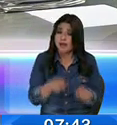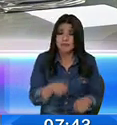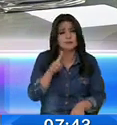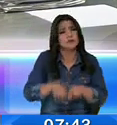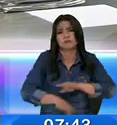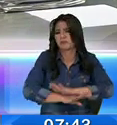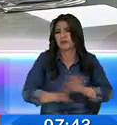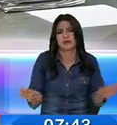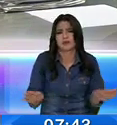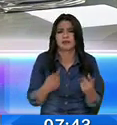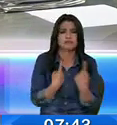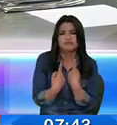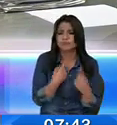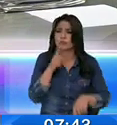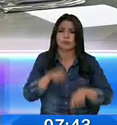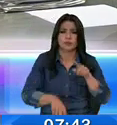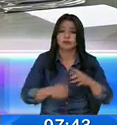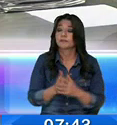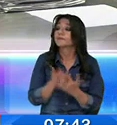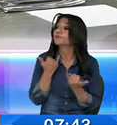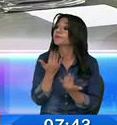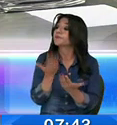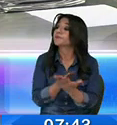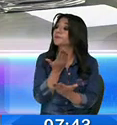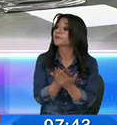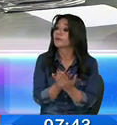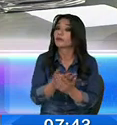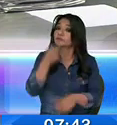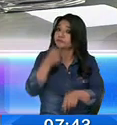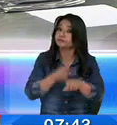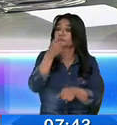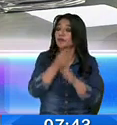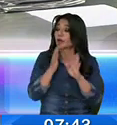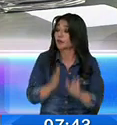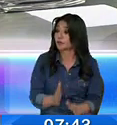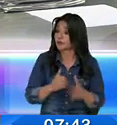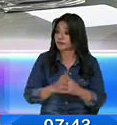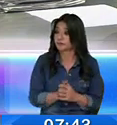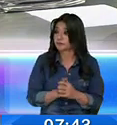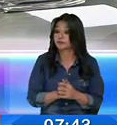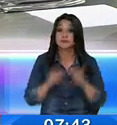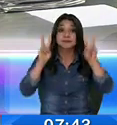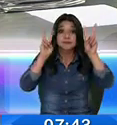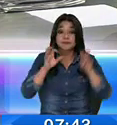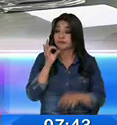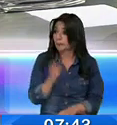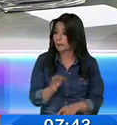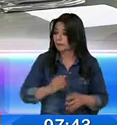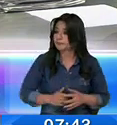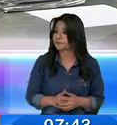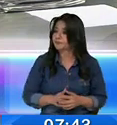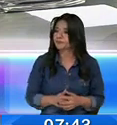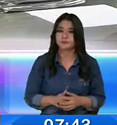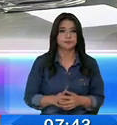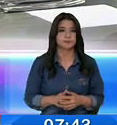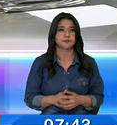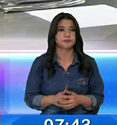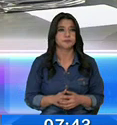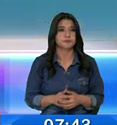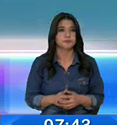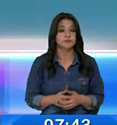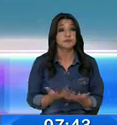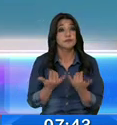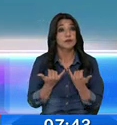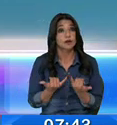puede hablar no se puede tener cuál es la propuesta concreta de los trabajadores en este ámbito miren no no